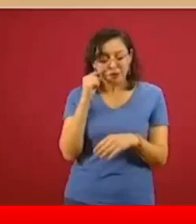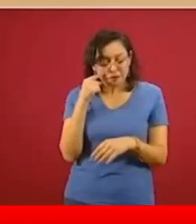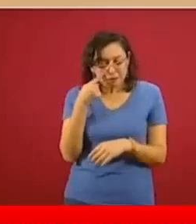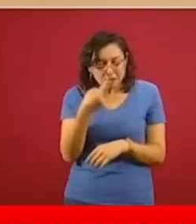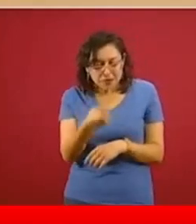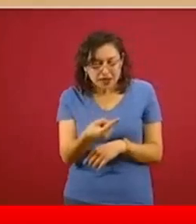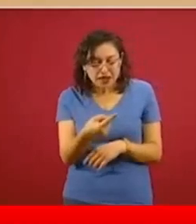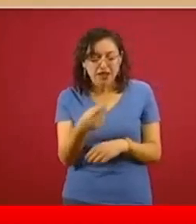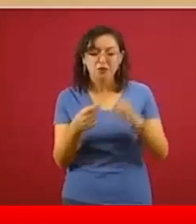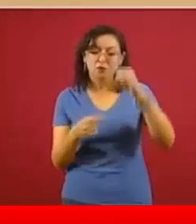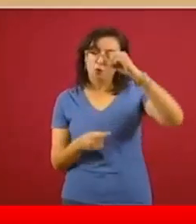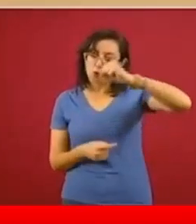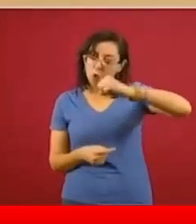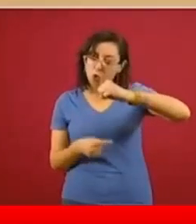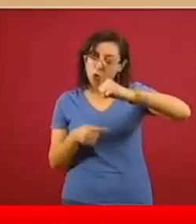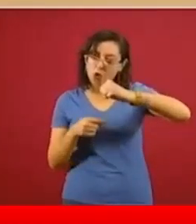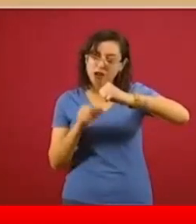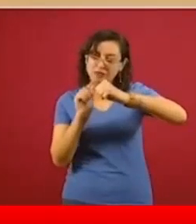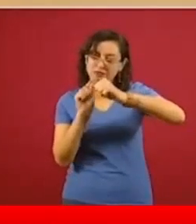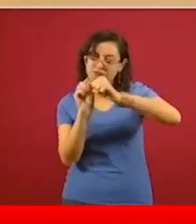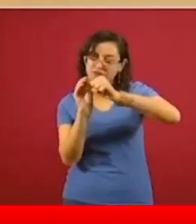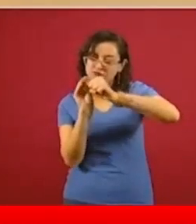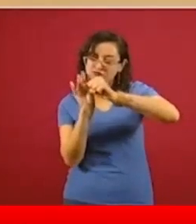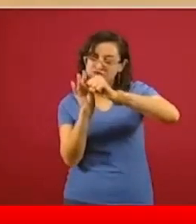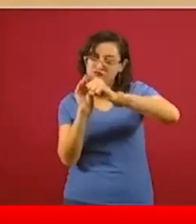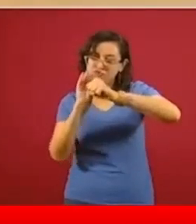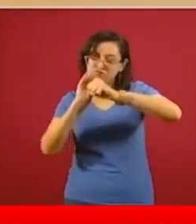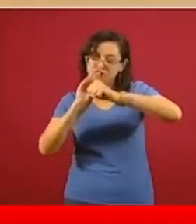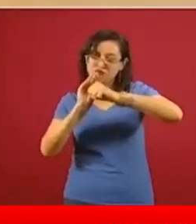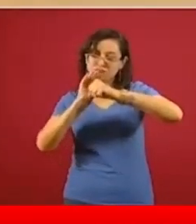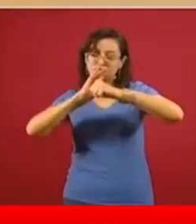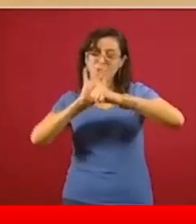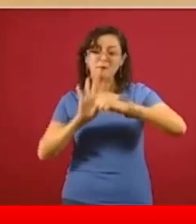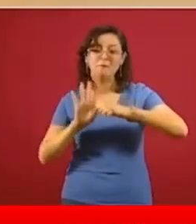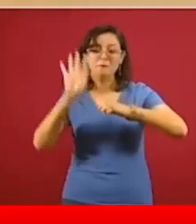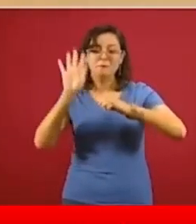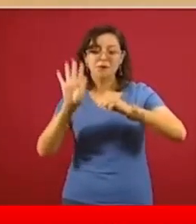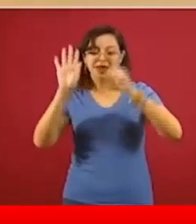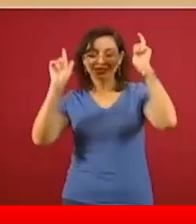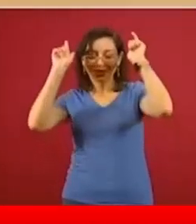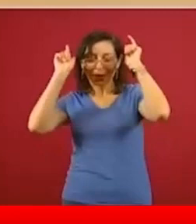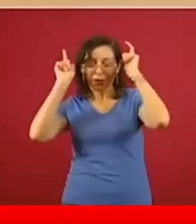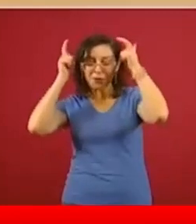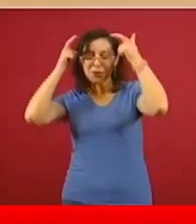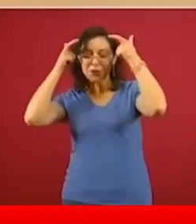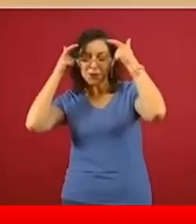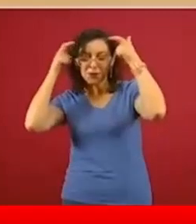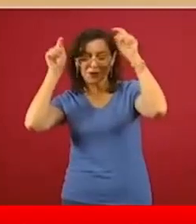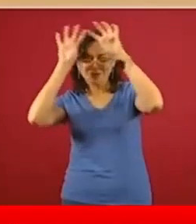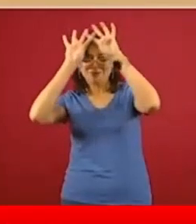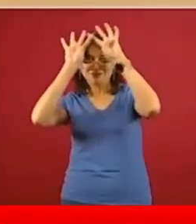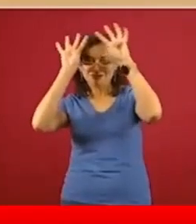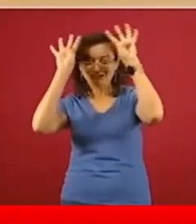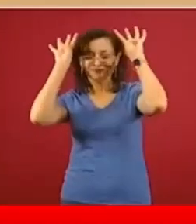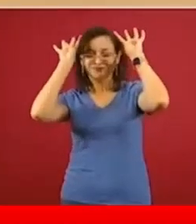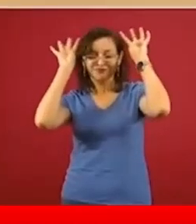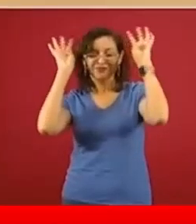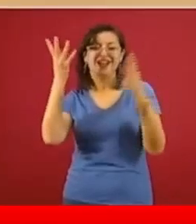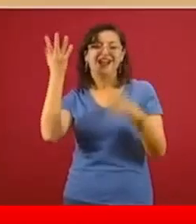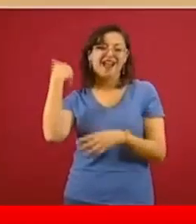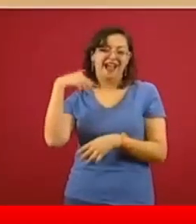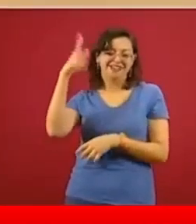forma de una bolita que tiene piquitos y esos piquitos se parecen a los piquitos que tienen las coronas o que solían tener